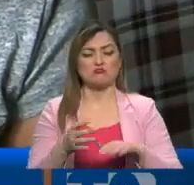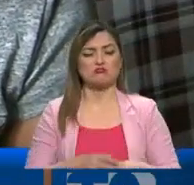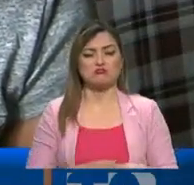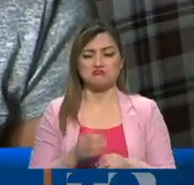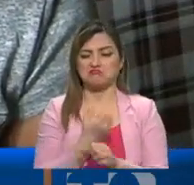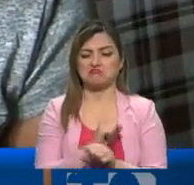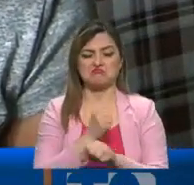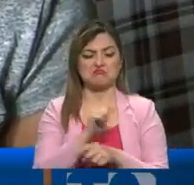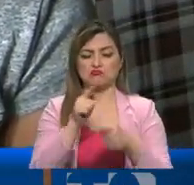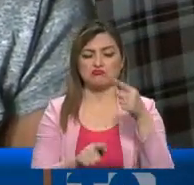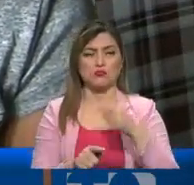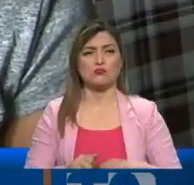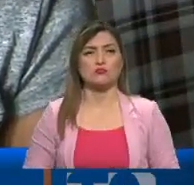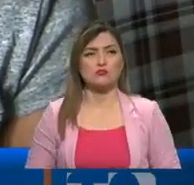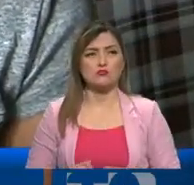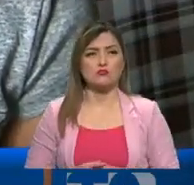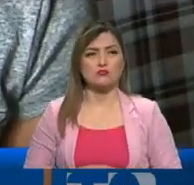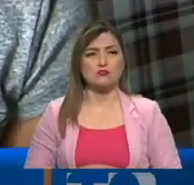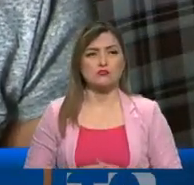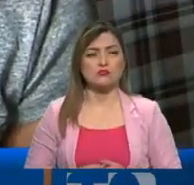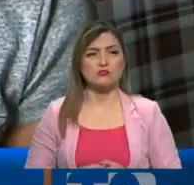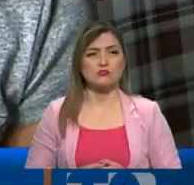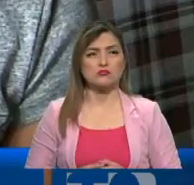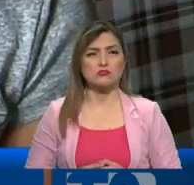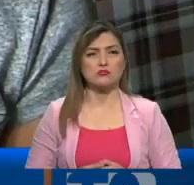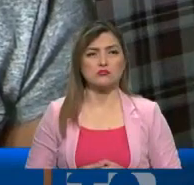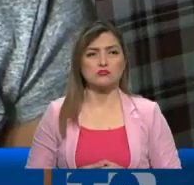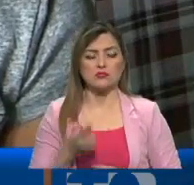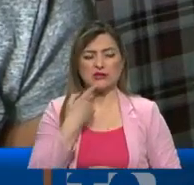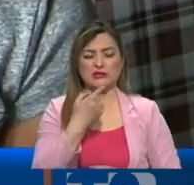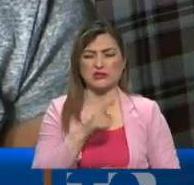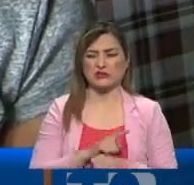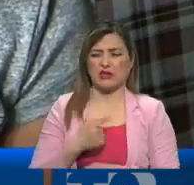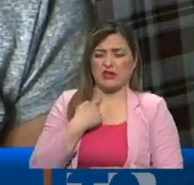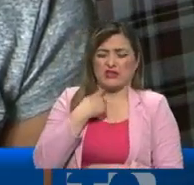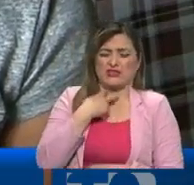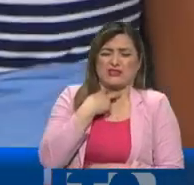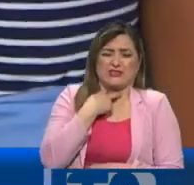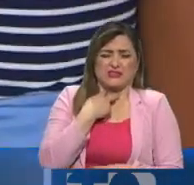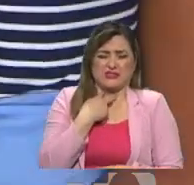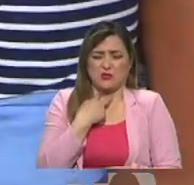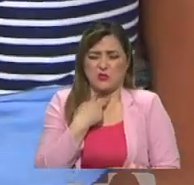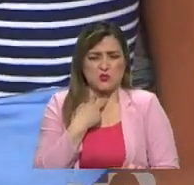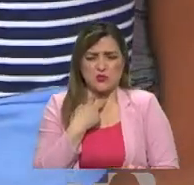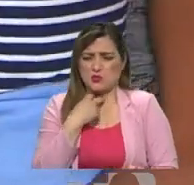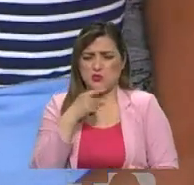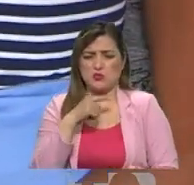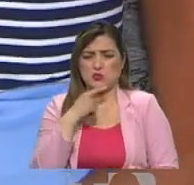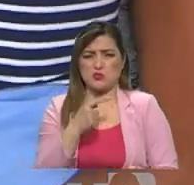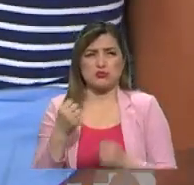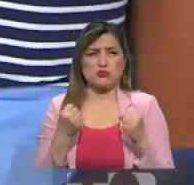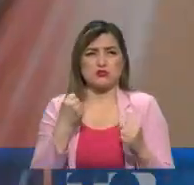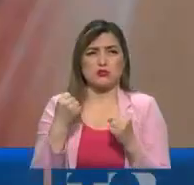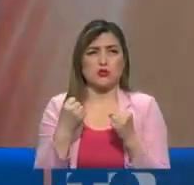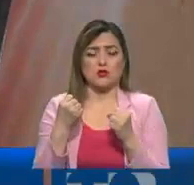tiene más tiempo de vida. Entonces, al momento que te digan eso, es horrible y desesperante. Sus vecinos y el